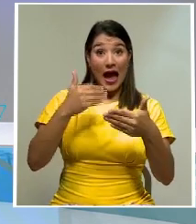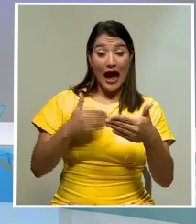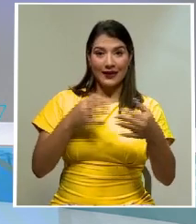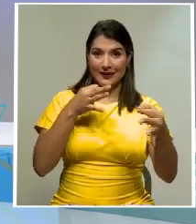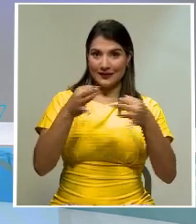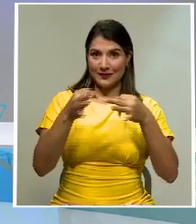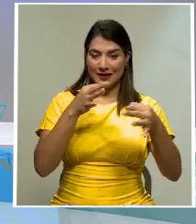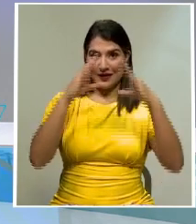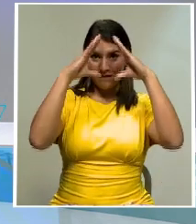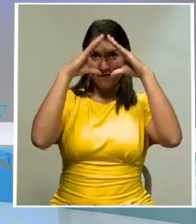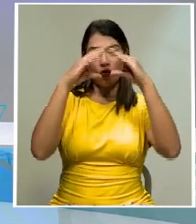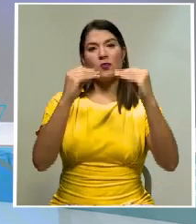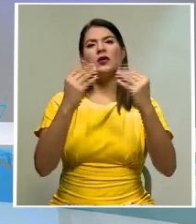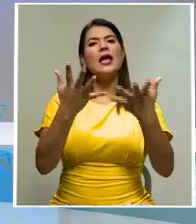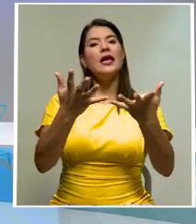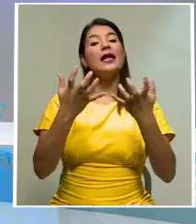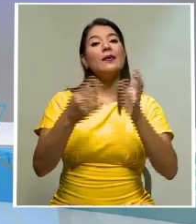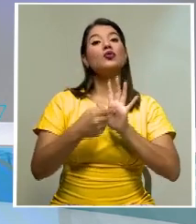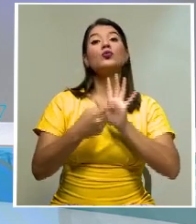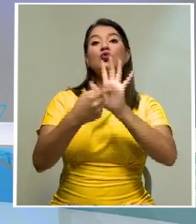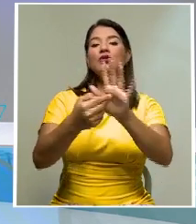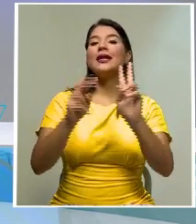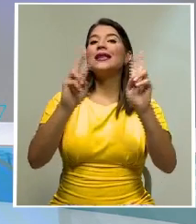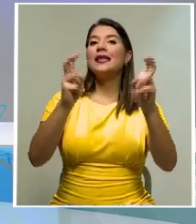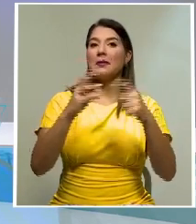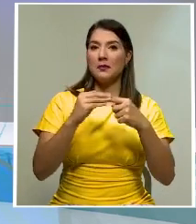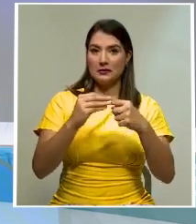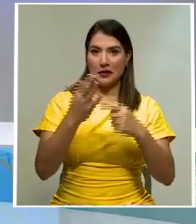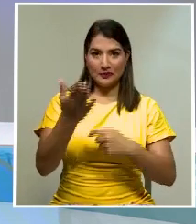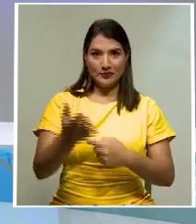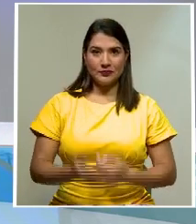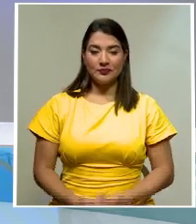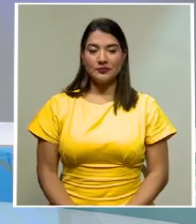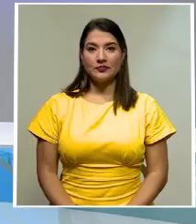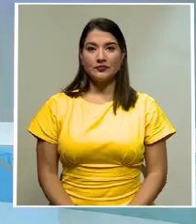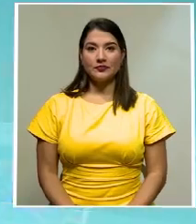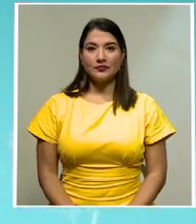de las informaciones, los invitamos a ver nuestros titulares.